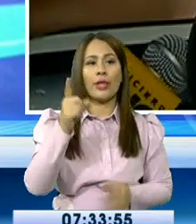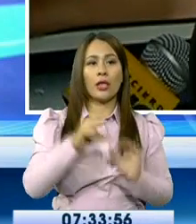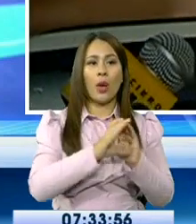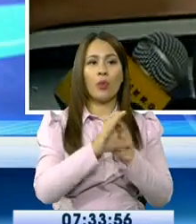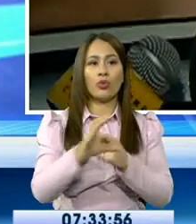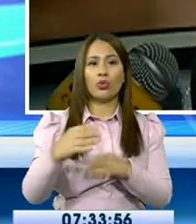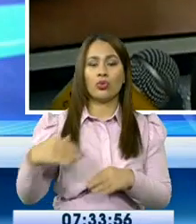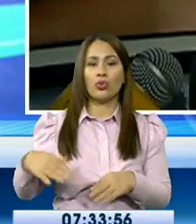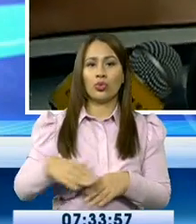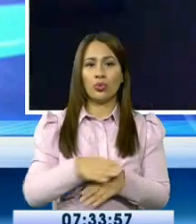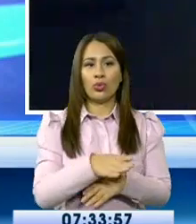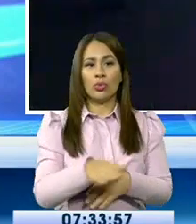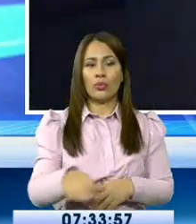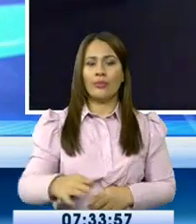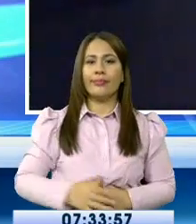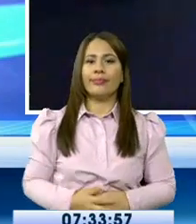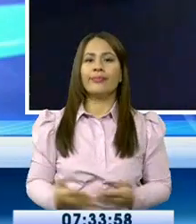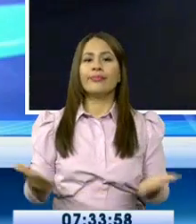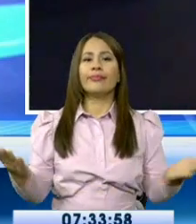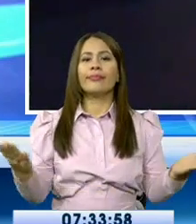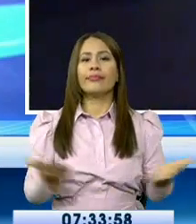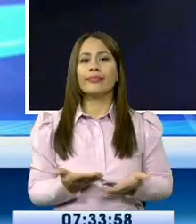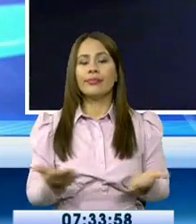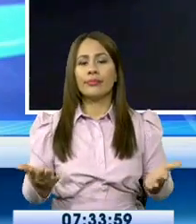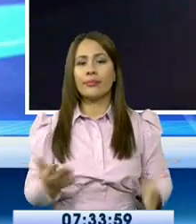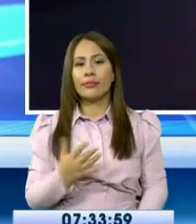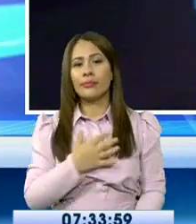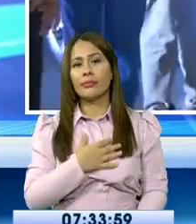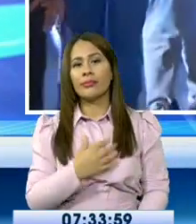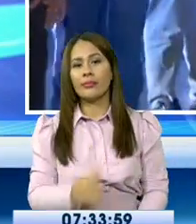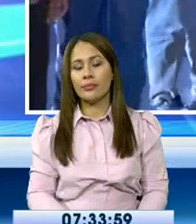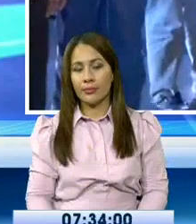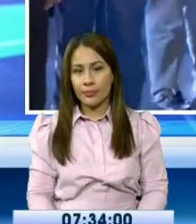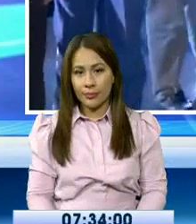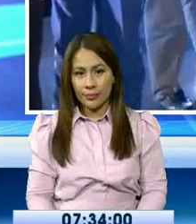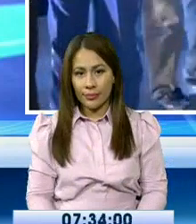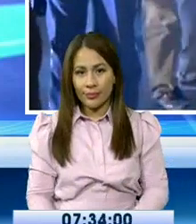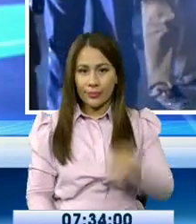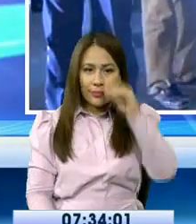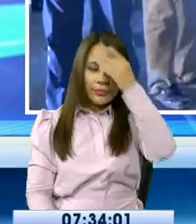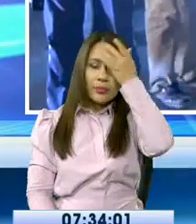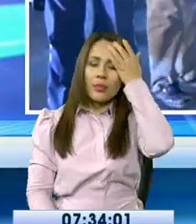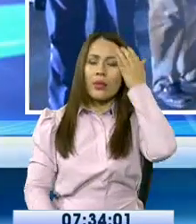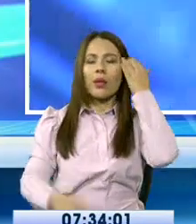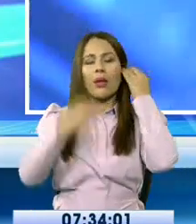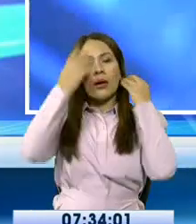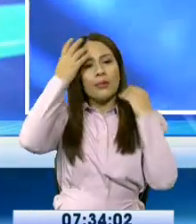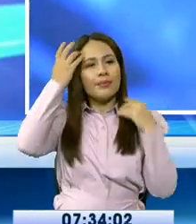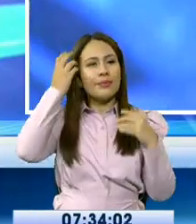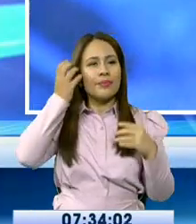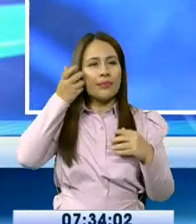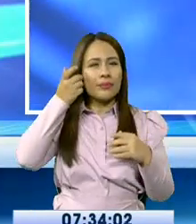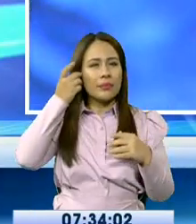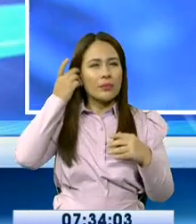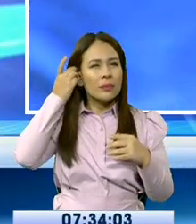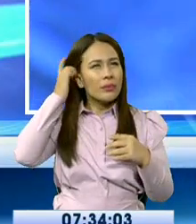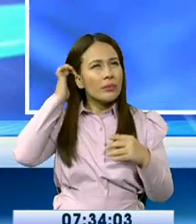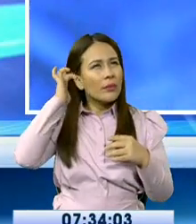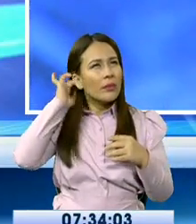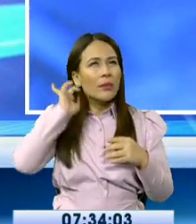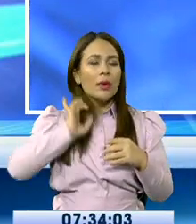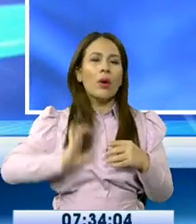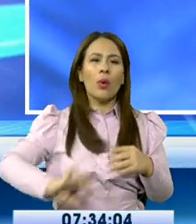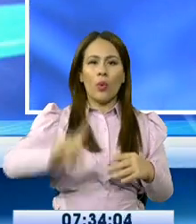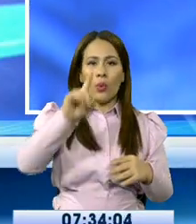irregularidades. ¿Dónde están? Los quiero ver. Nosotros preguntábamos en estos días a propósito de la muerte de la niña de 3 años, una de